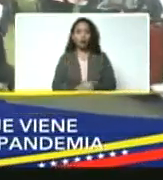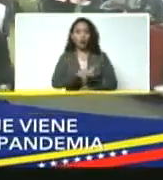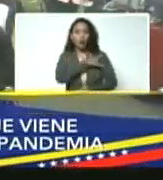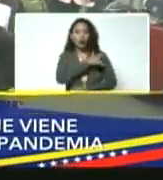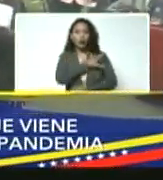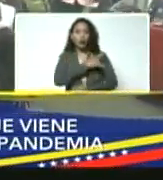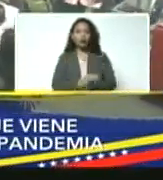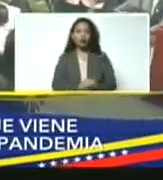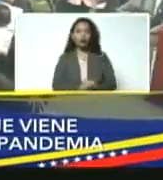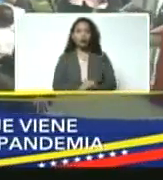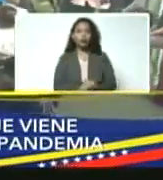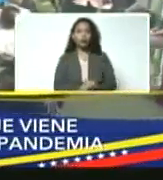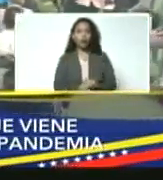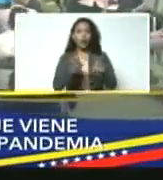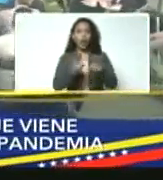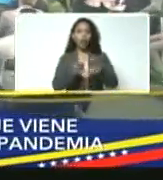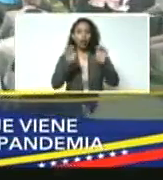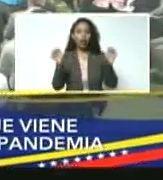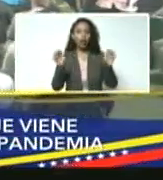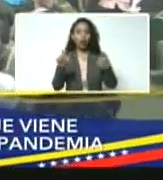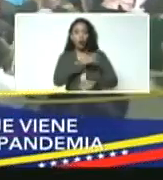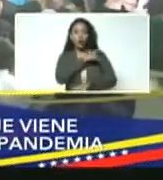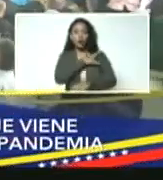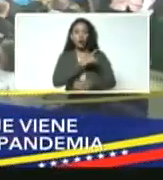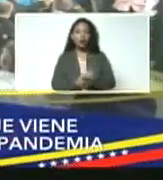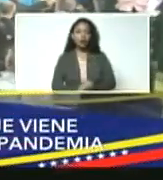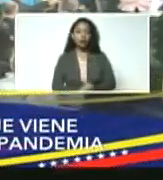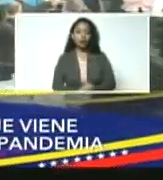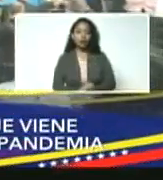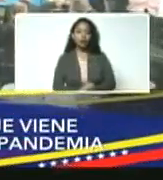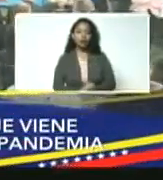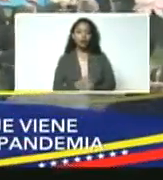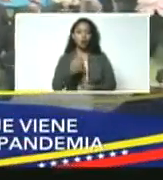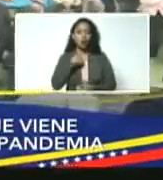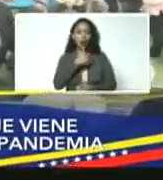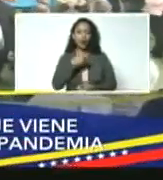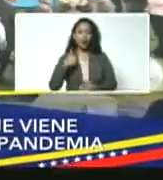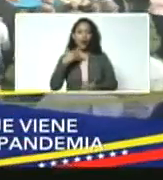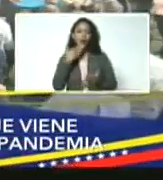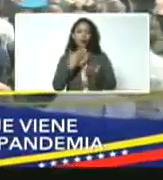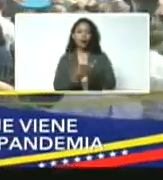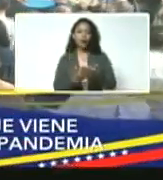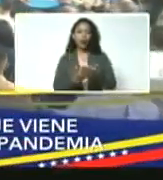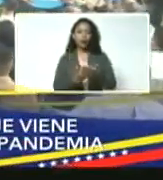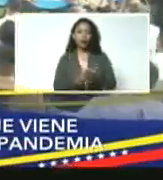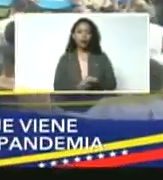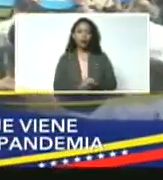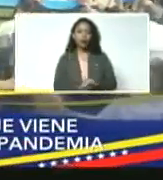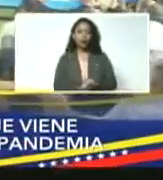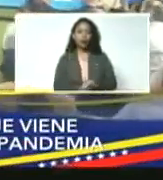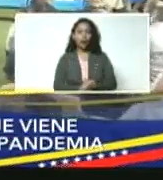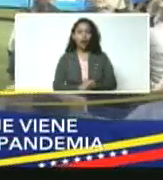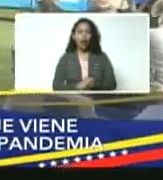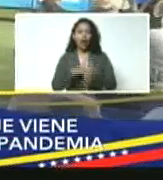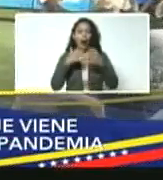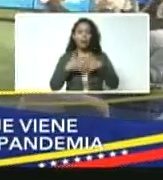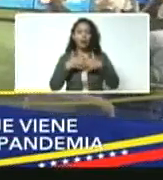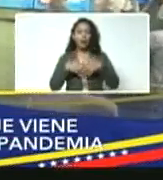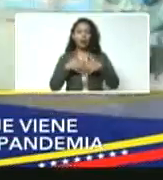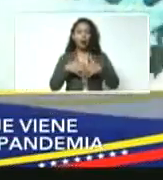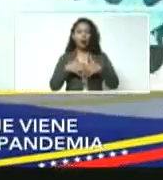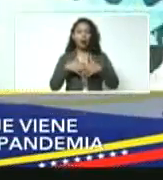universitaria, pues, en la educación universitaria. Y yo quiero agradecer a los empresarios industriales